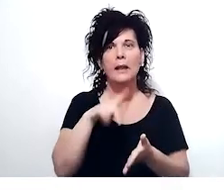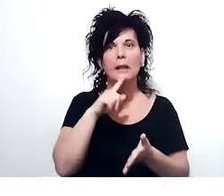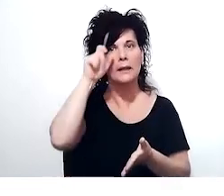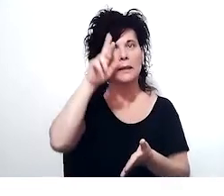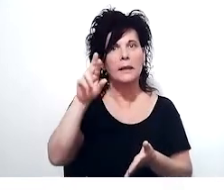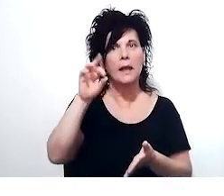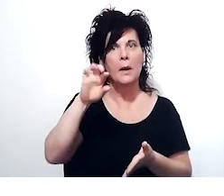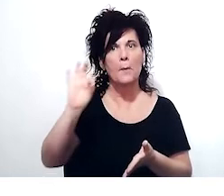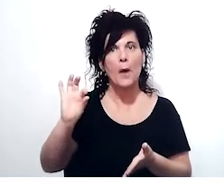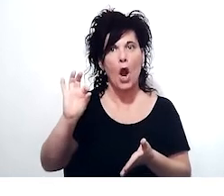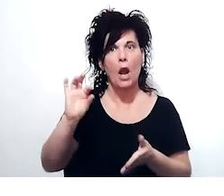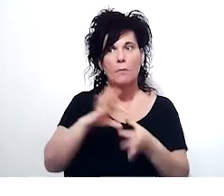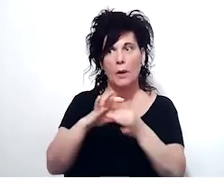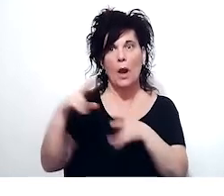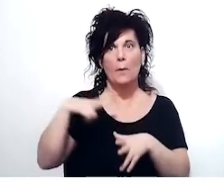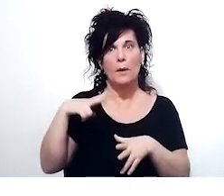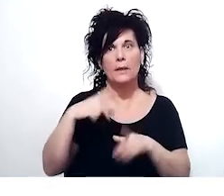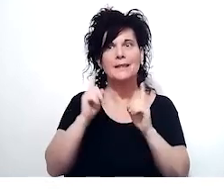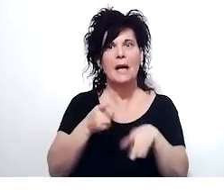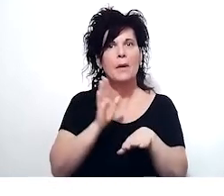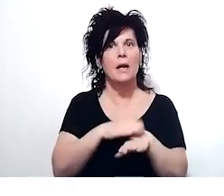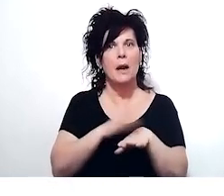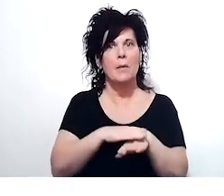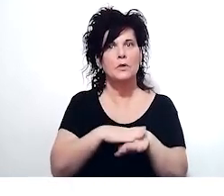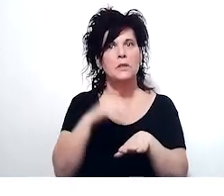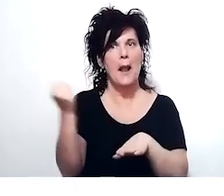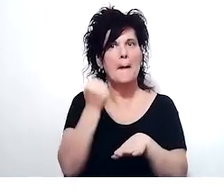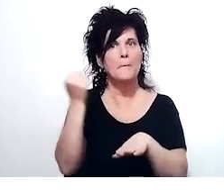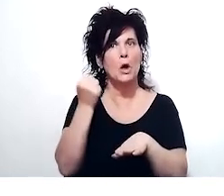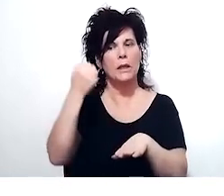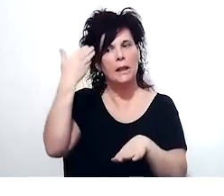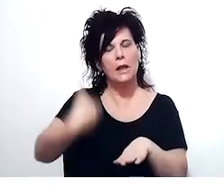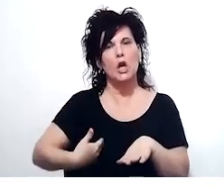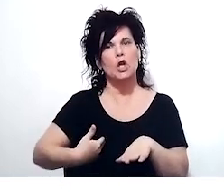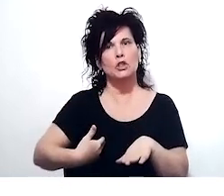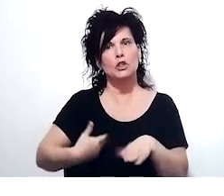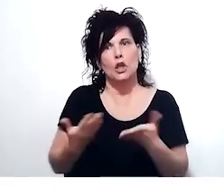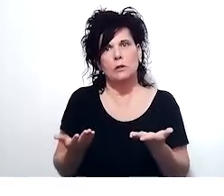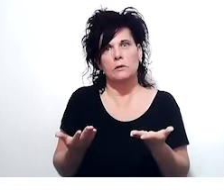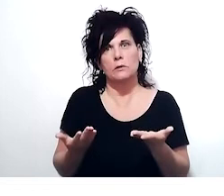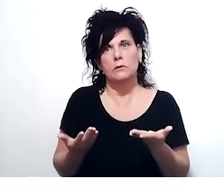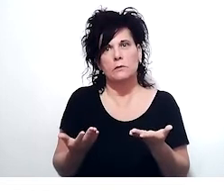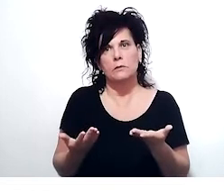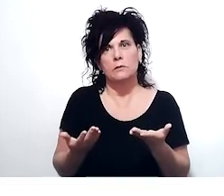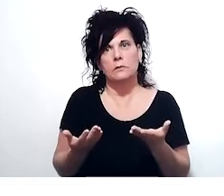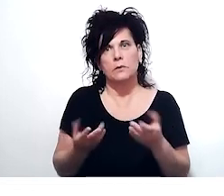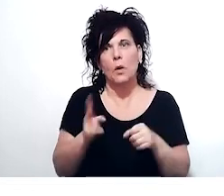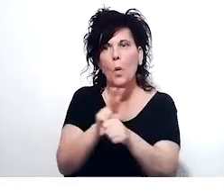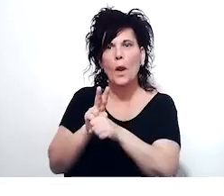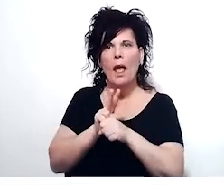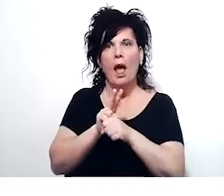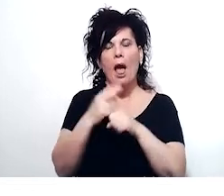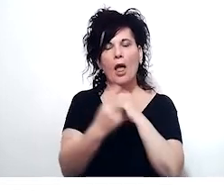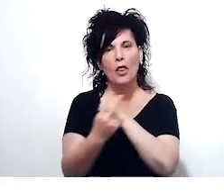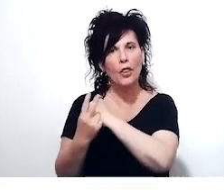Interpol. En el caso de la privacidad también hay una responsabilidad importante de nosotros como usuarios de redes sociales y como